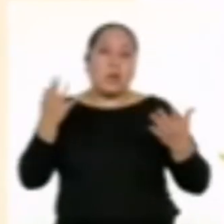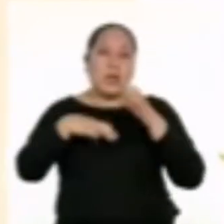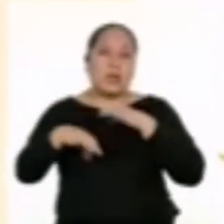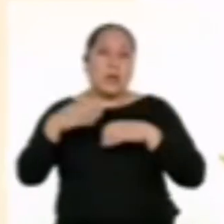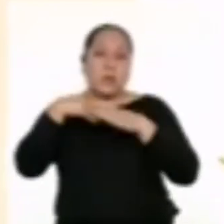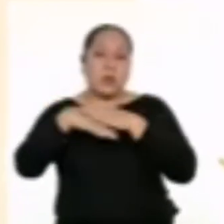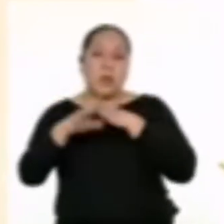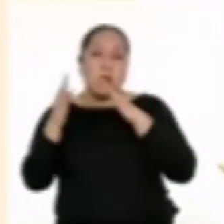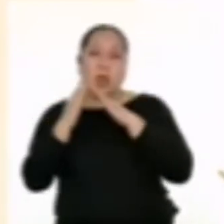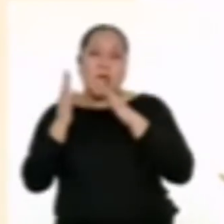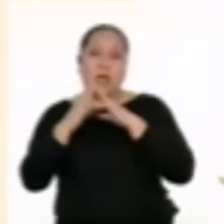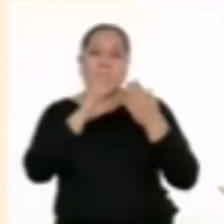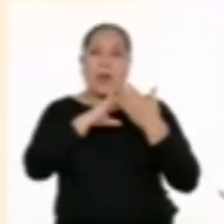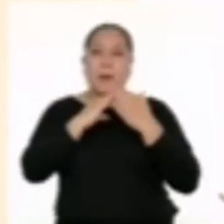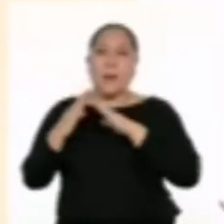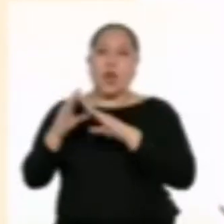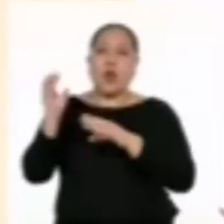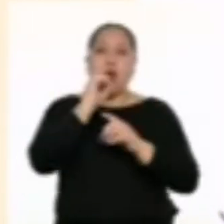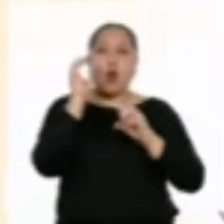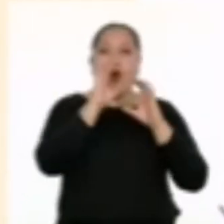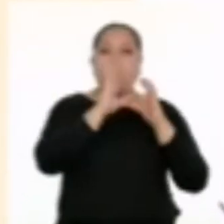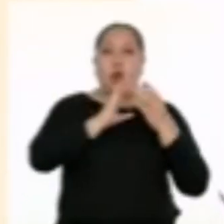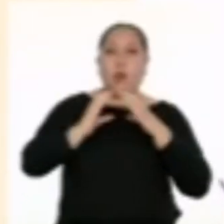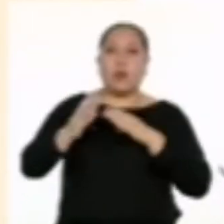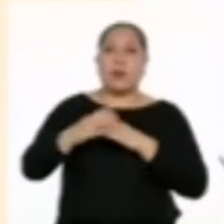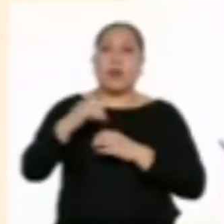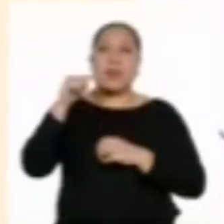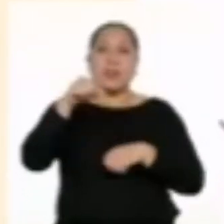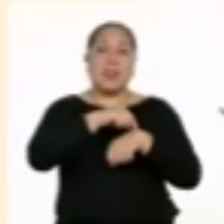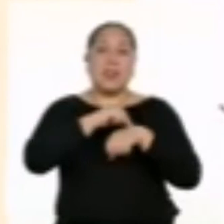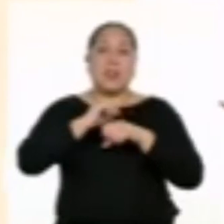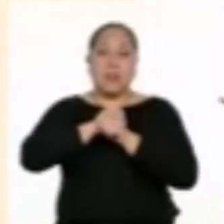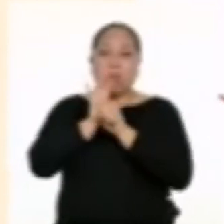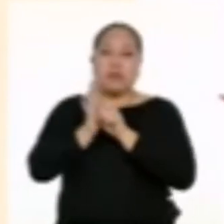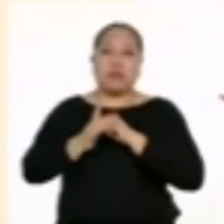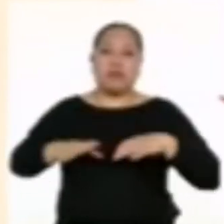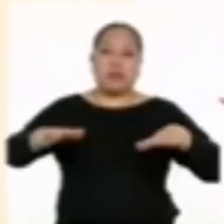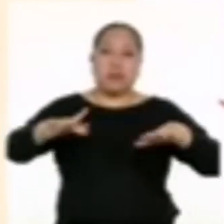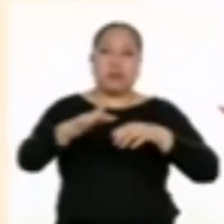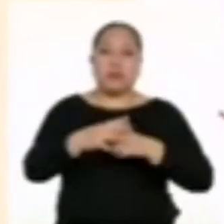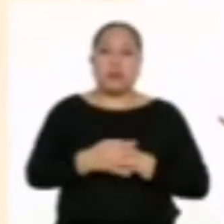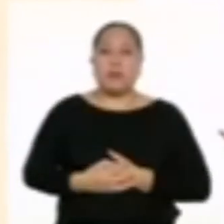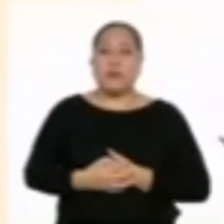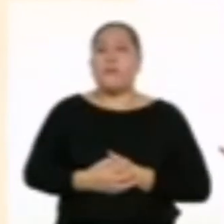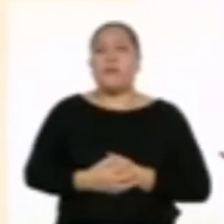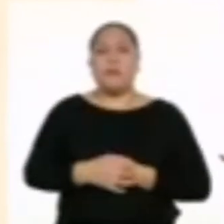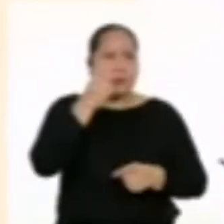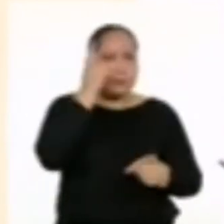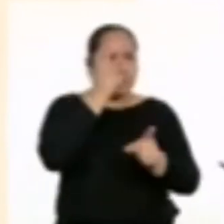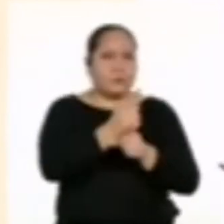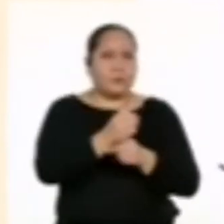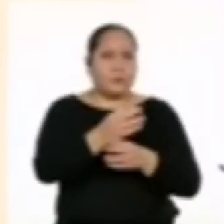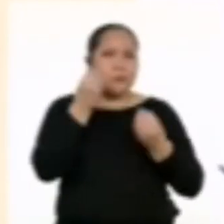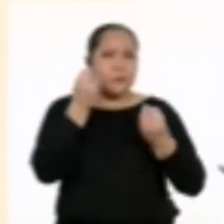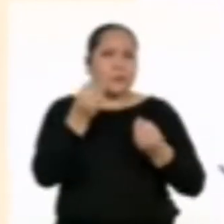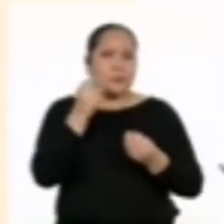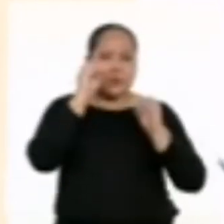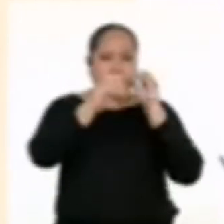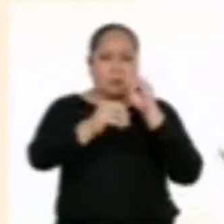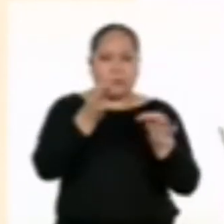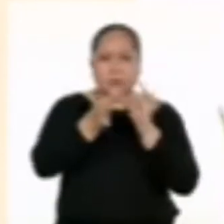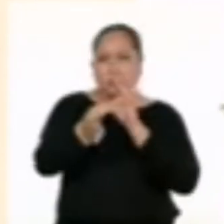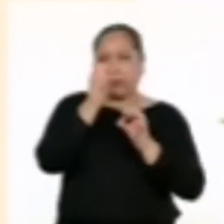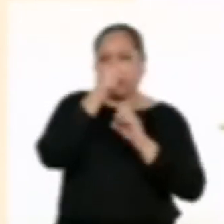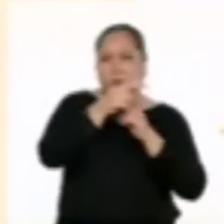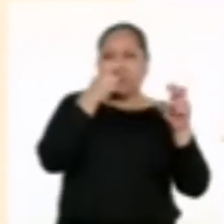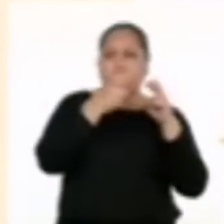el barrio o la comunidad durante el contexto de la pandemia por el COVID-19. Bien, ¿y cómo describirían esta